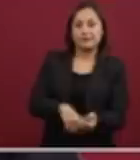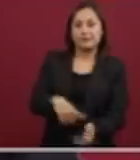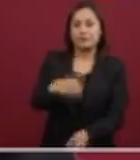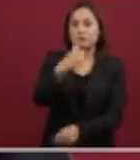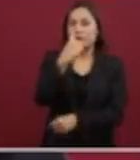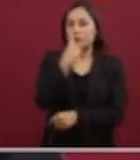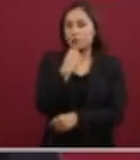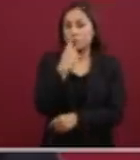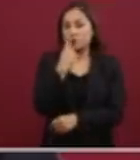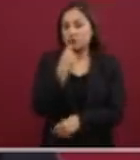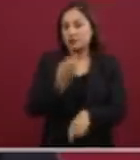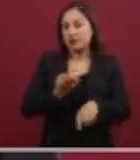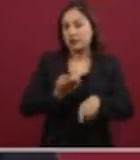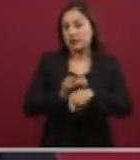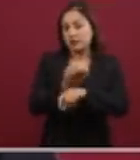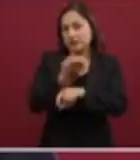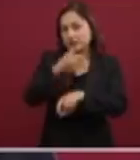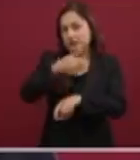estatales,